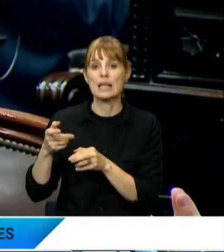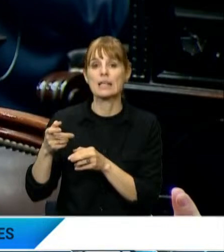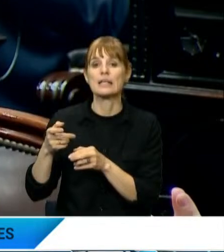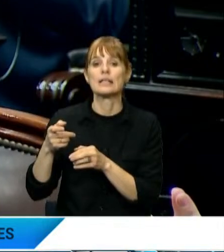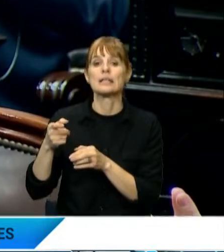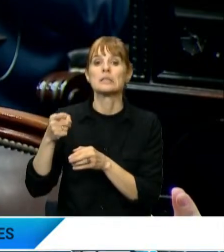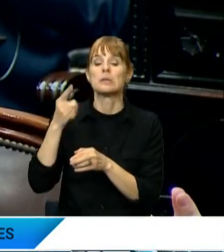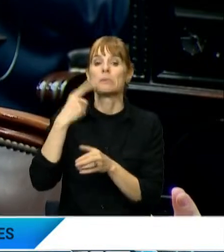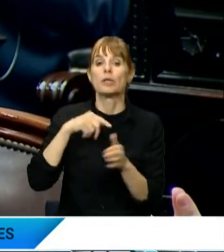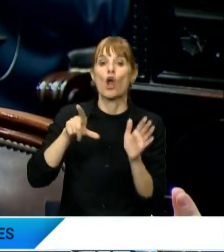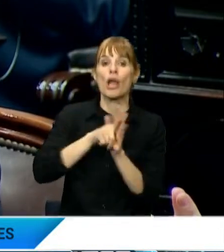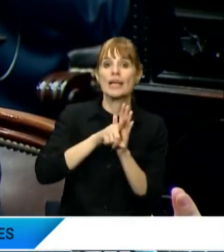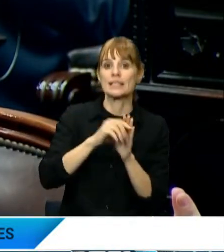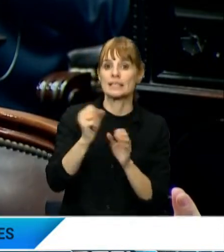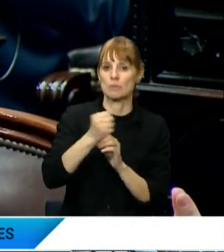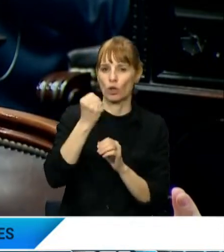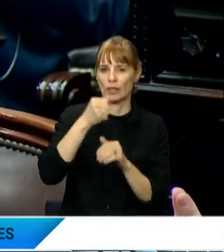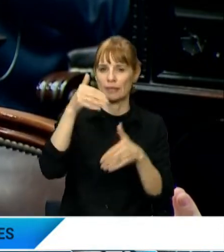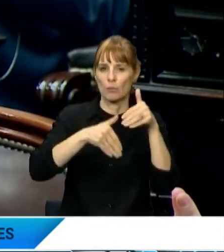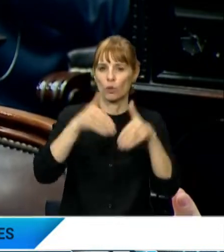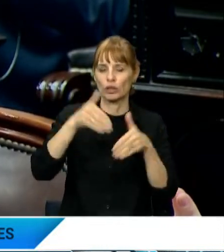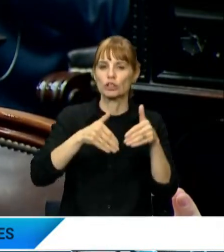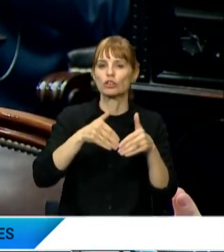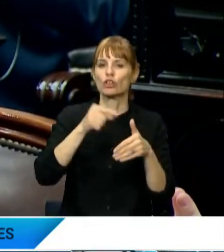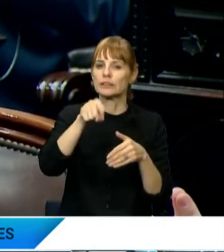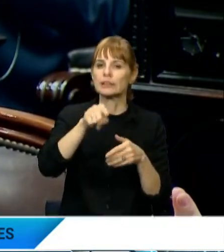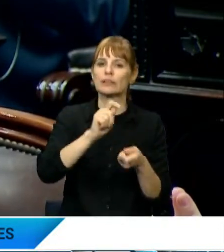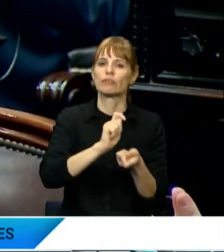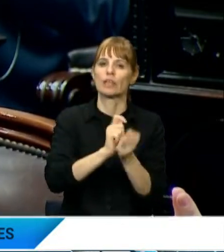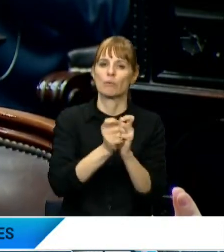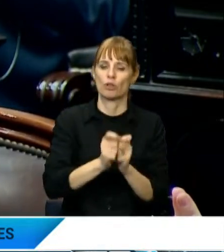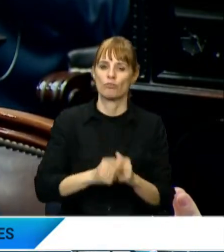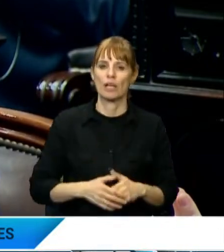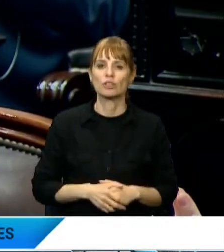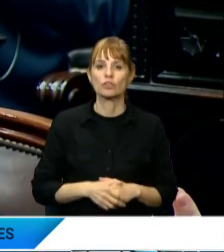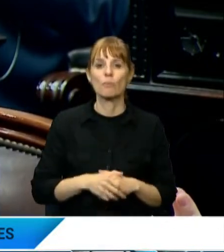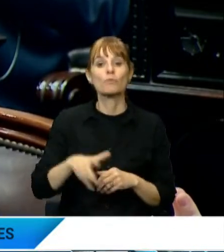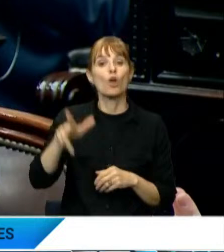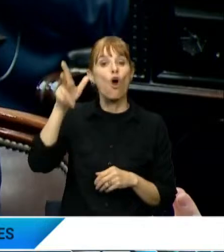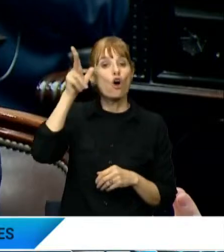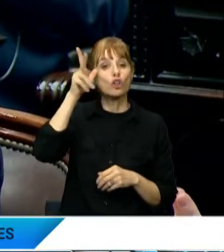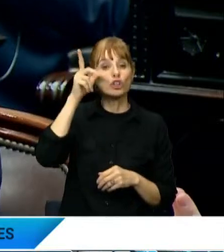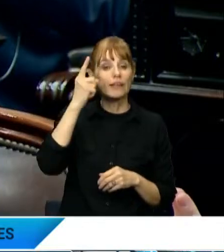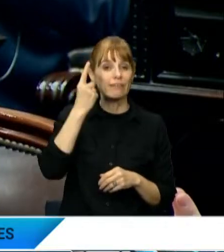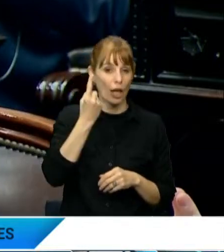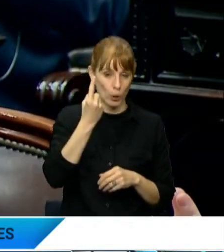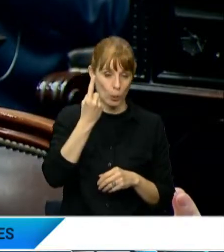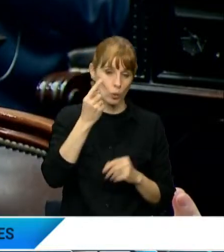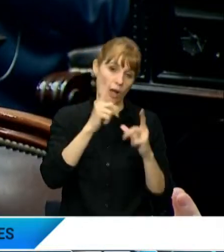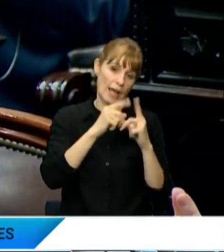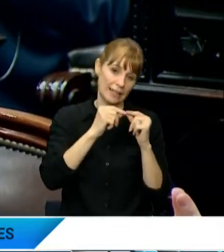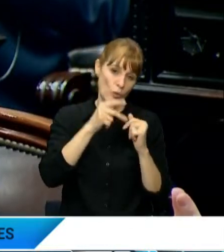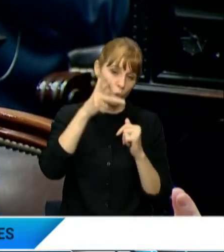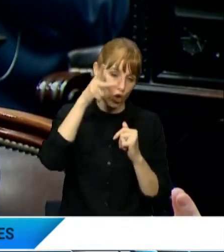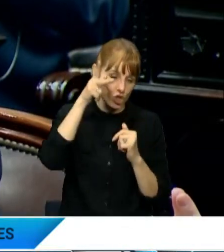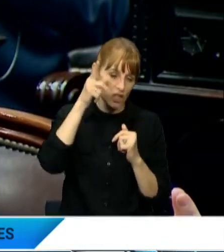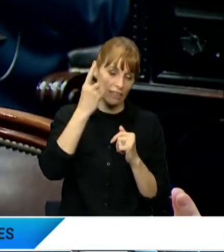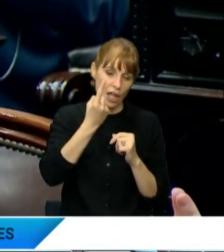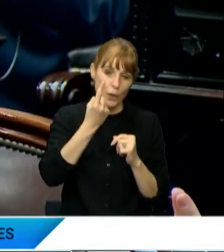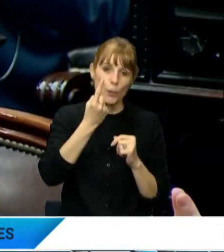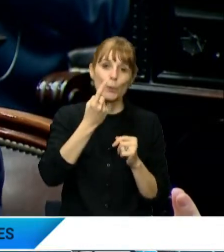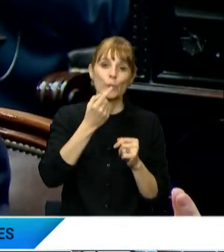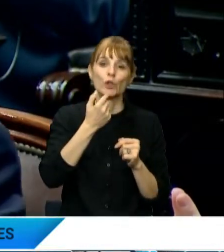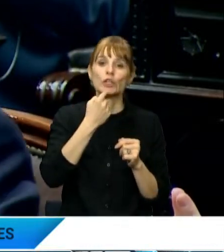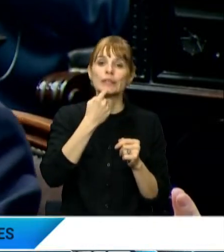leyes importantes que se han votado, implica una modificación. El 81 se interpreta ese vacío de rechazo